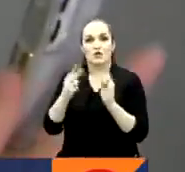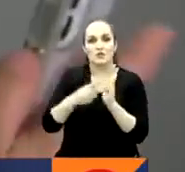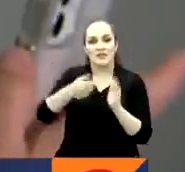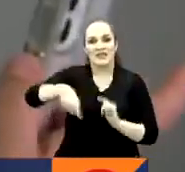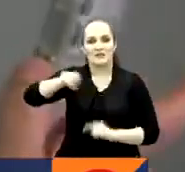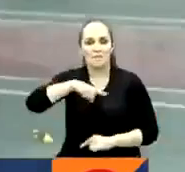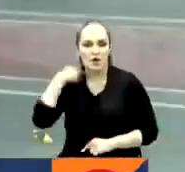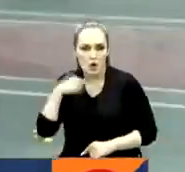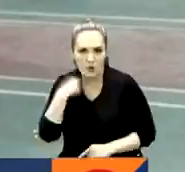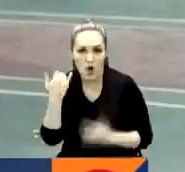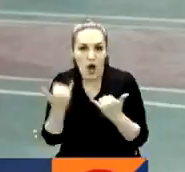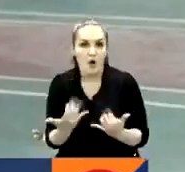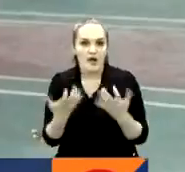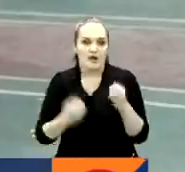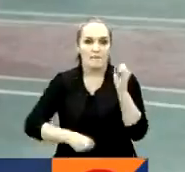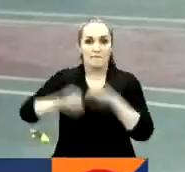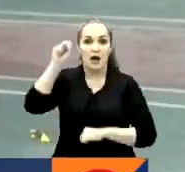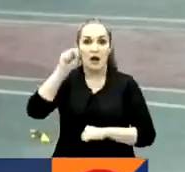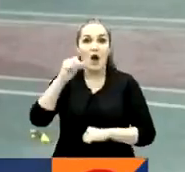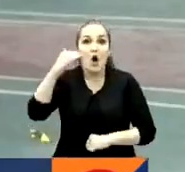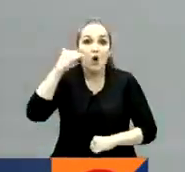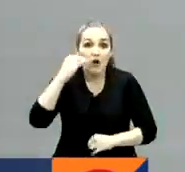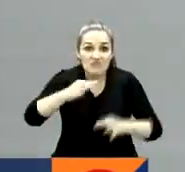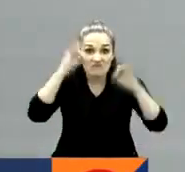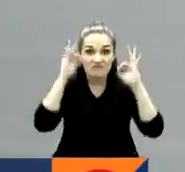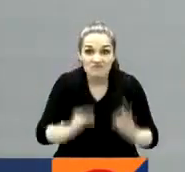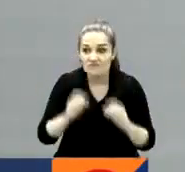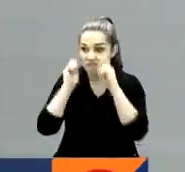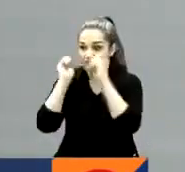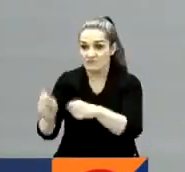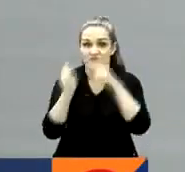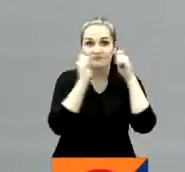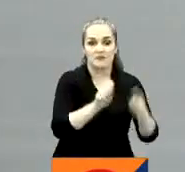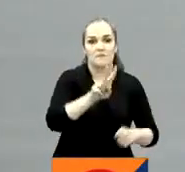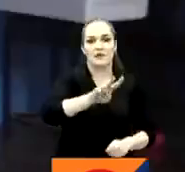presidente asumirá el 28 de julio, día en que Perú conmemora el bicentenario de su independencia.